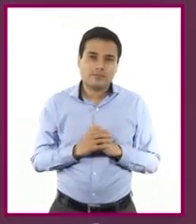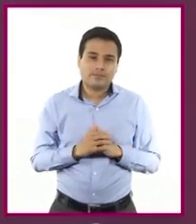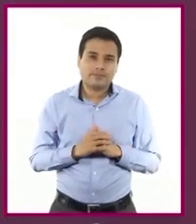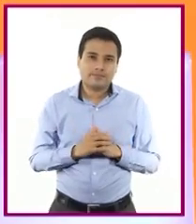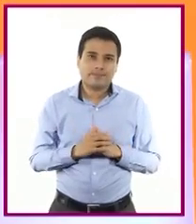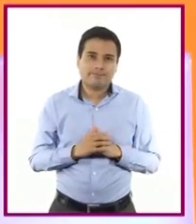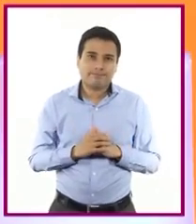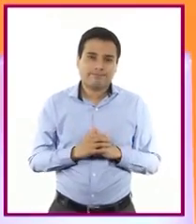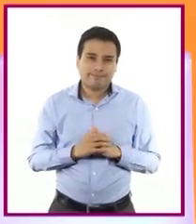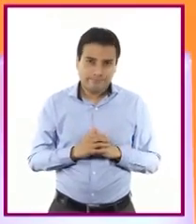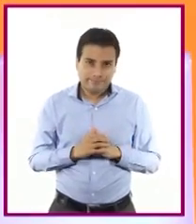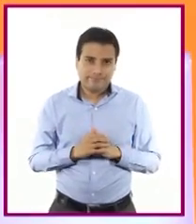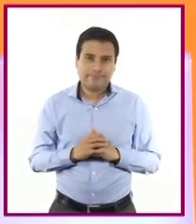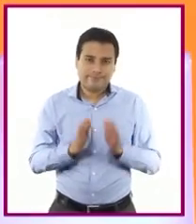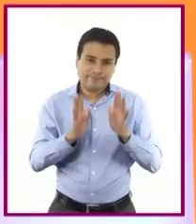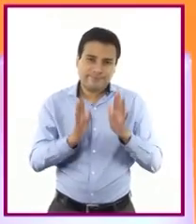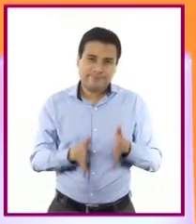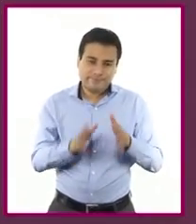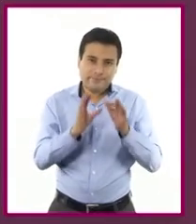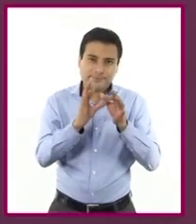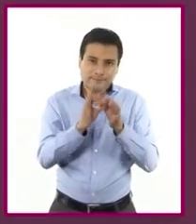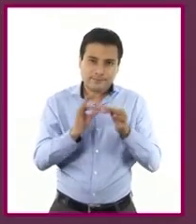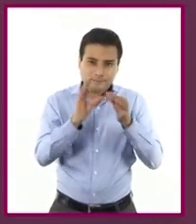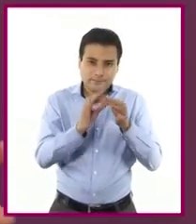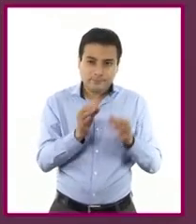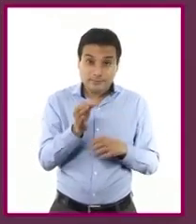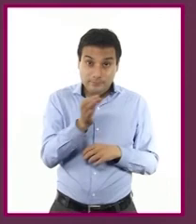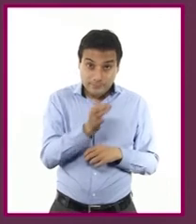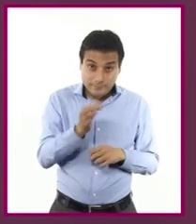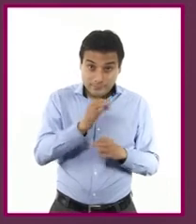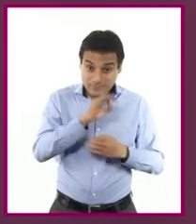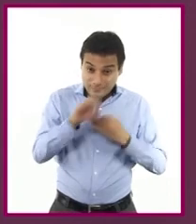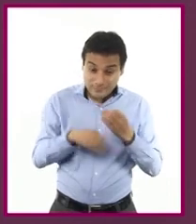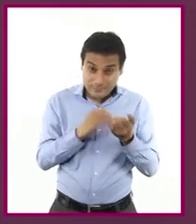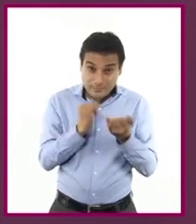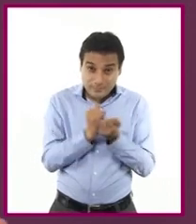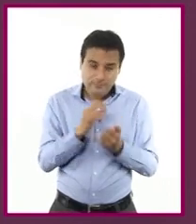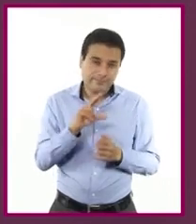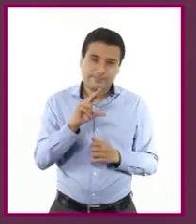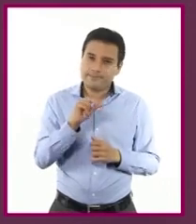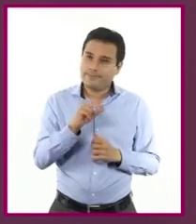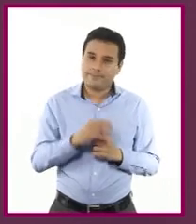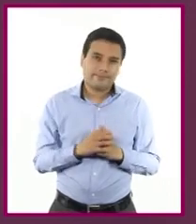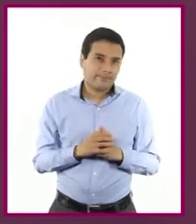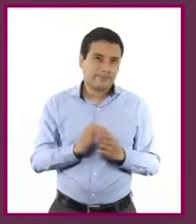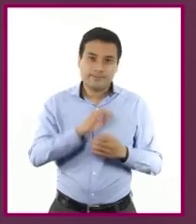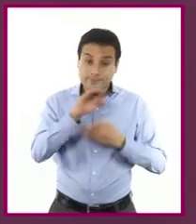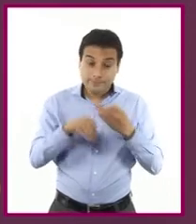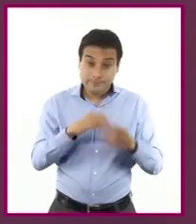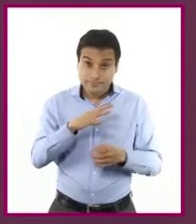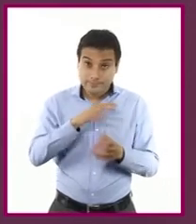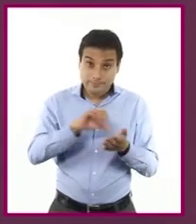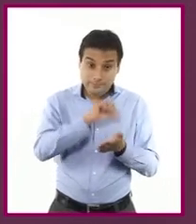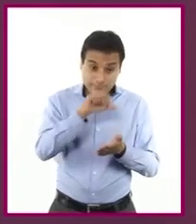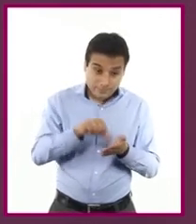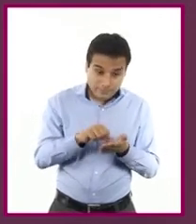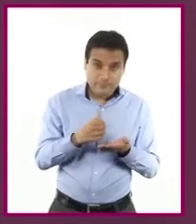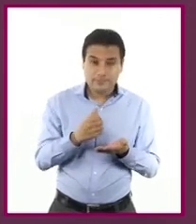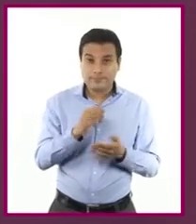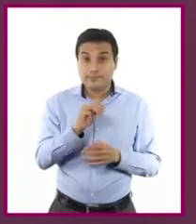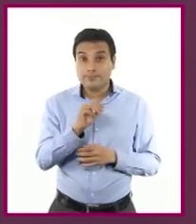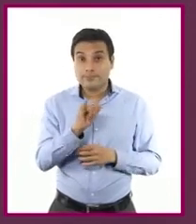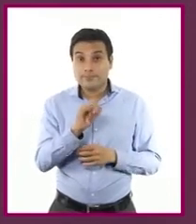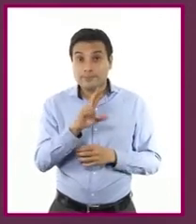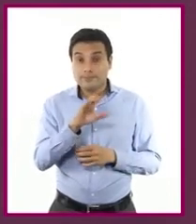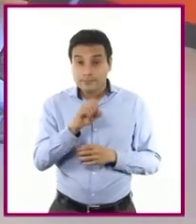como estudiamos, no todas las células poseen todas las estructuras celulares. No todas tienen núcleo, mitocondria,